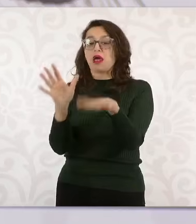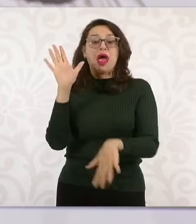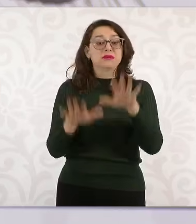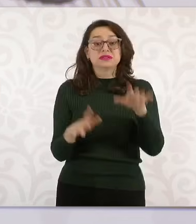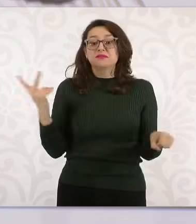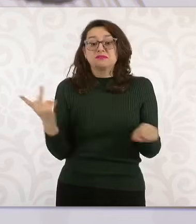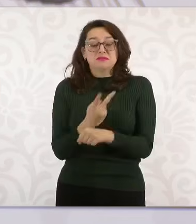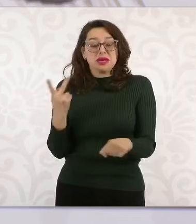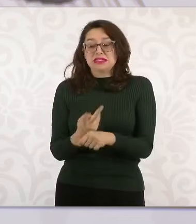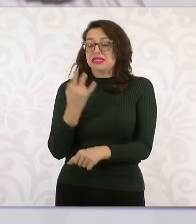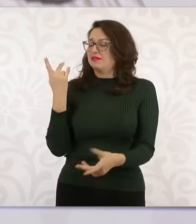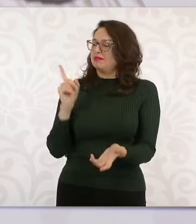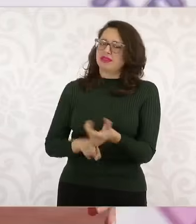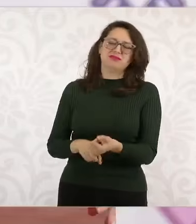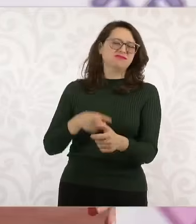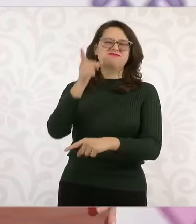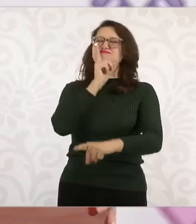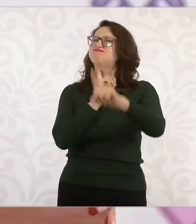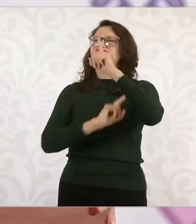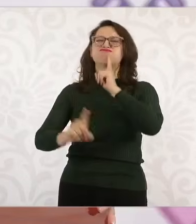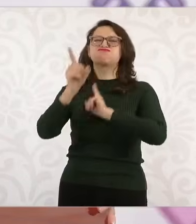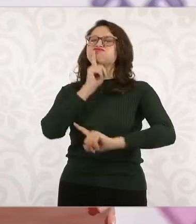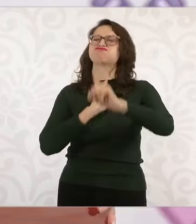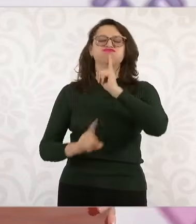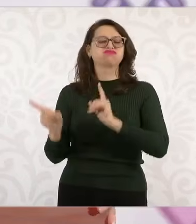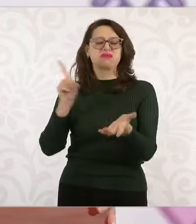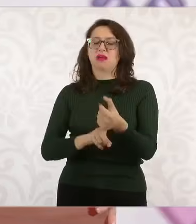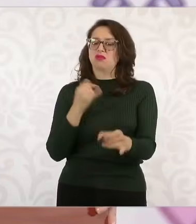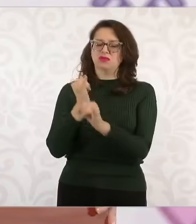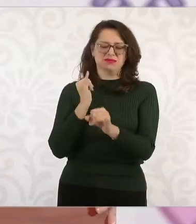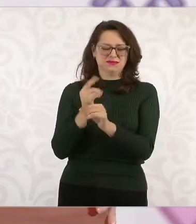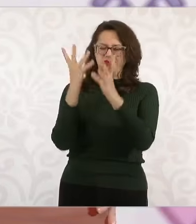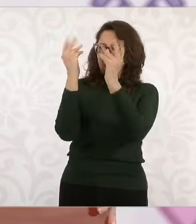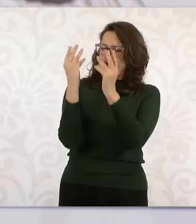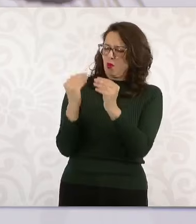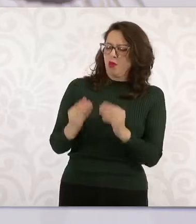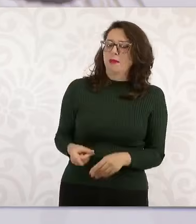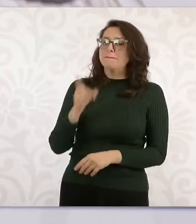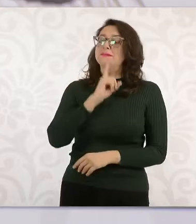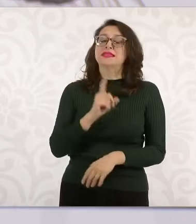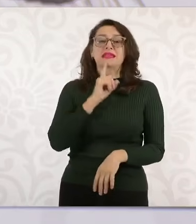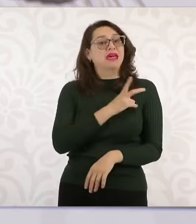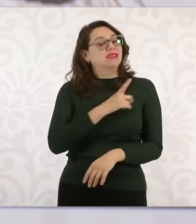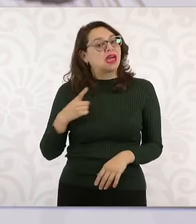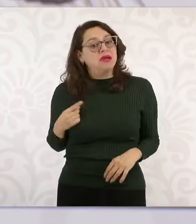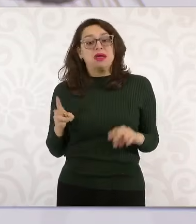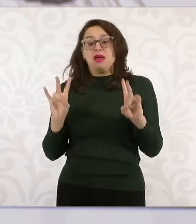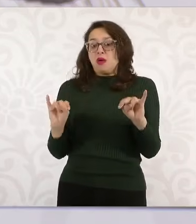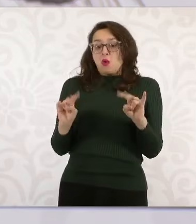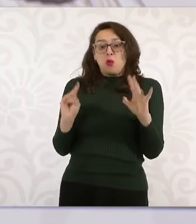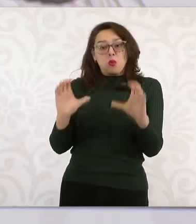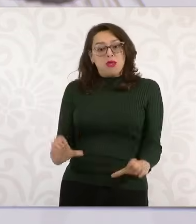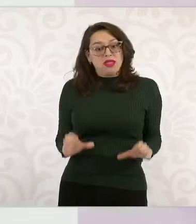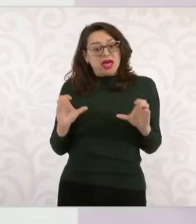cada vez hay más mentiras en las redes. Hay que tener mucho cuidado con las redes porque